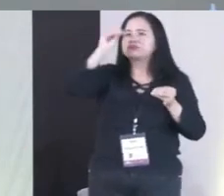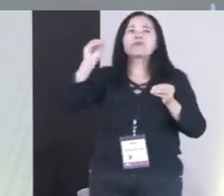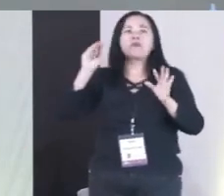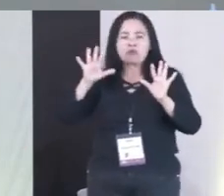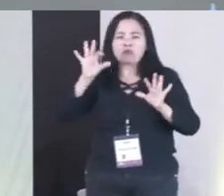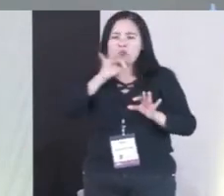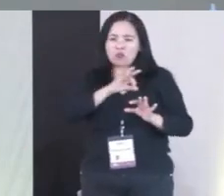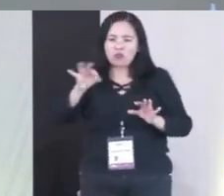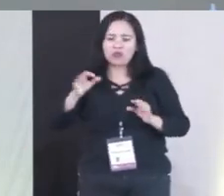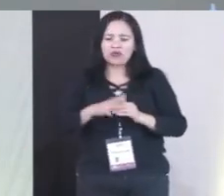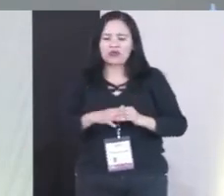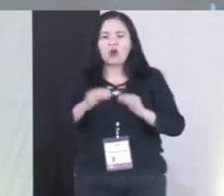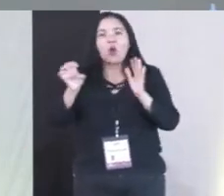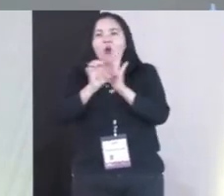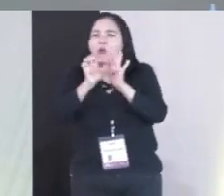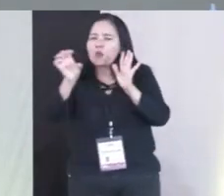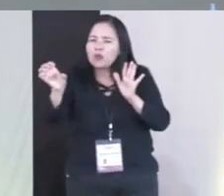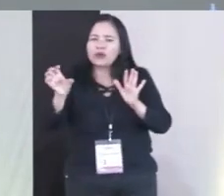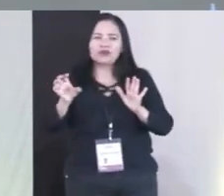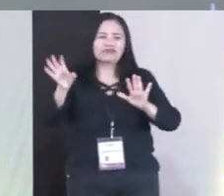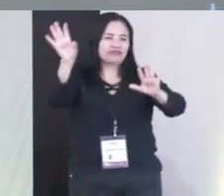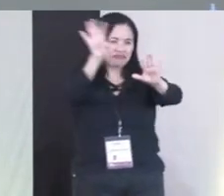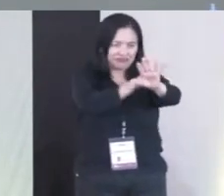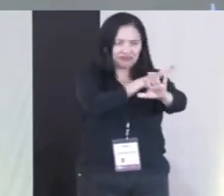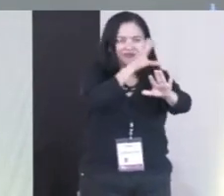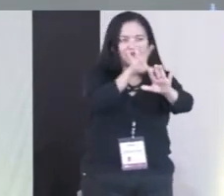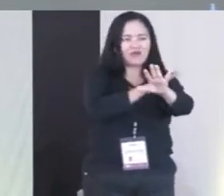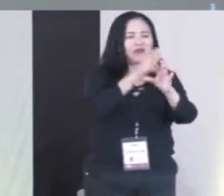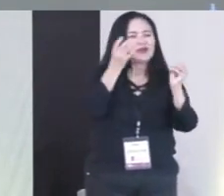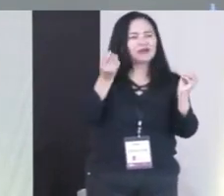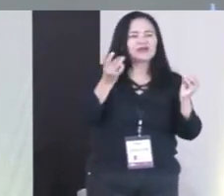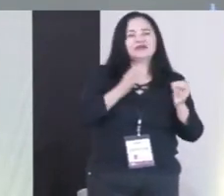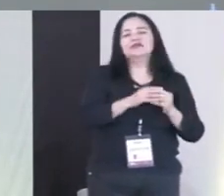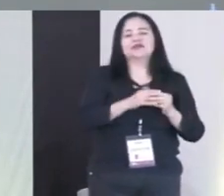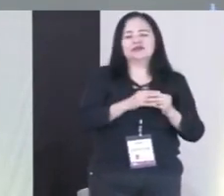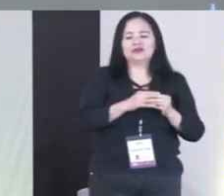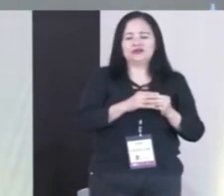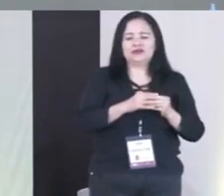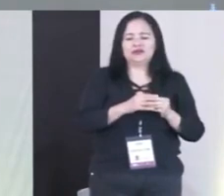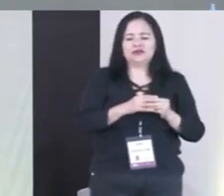lógicas, por ejemplo, de la electricidad o de la